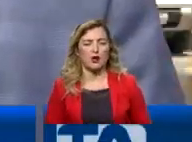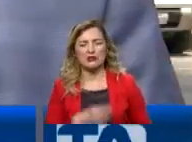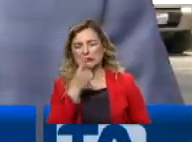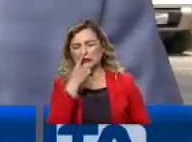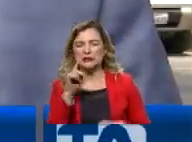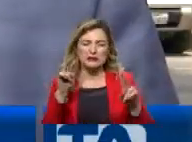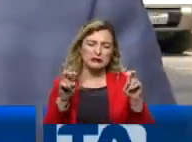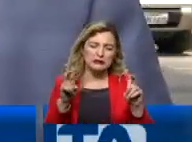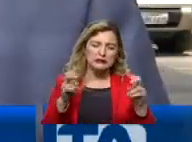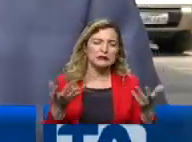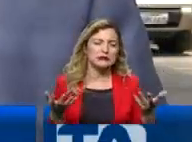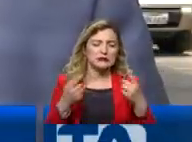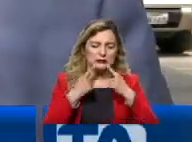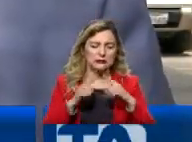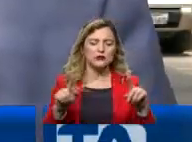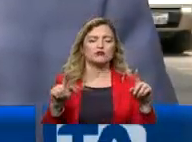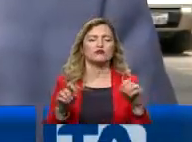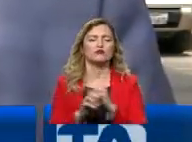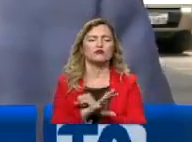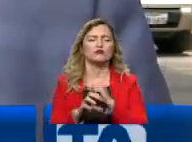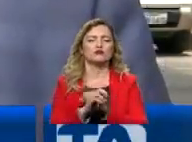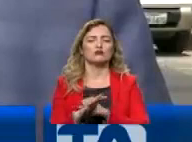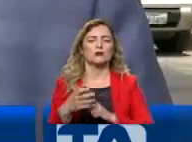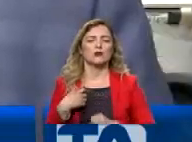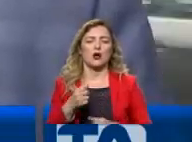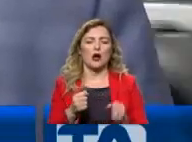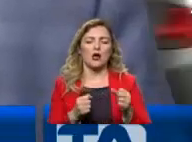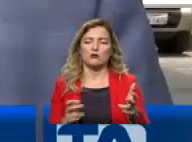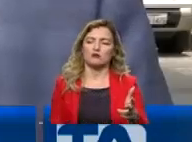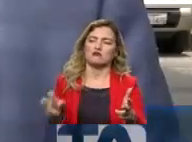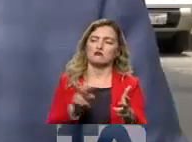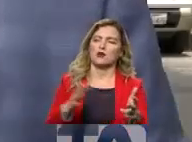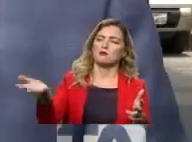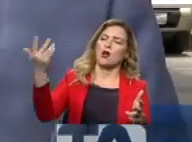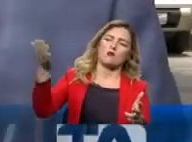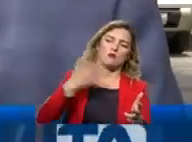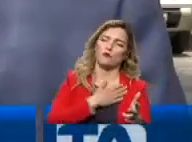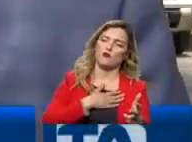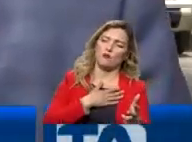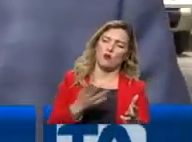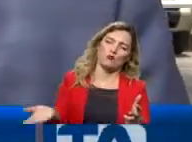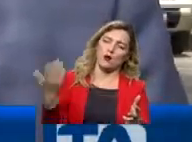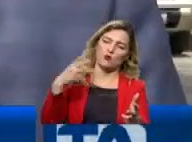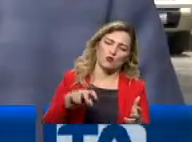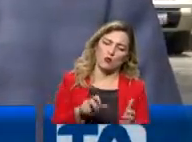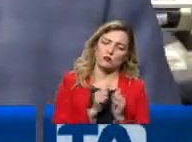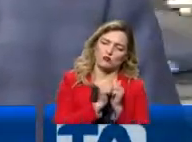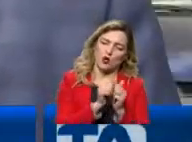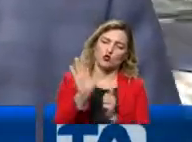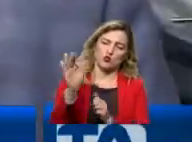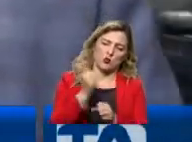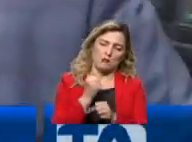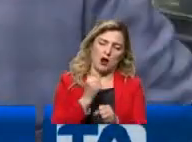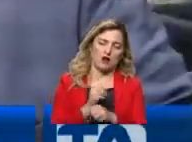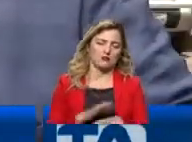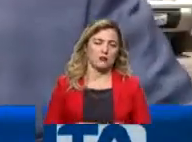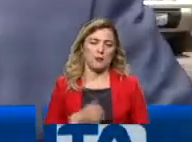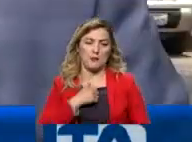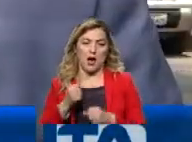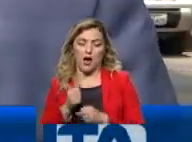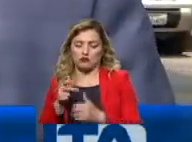estamos lanzando una campaña que se llama llévame ve que es el carpooling quiteño en el cual de los vehículos no